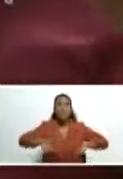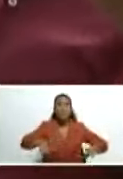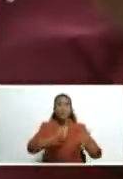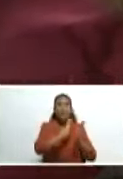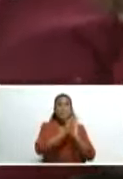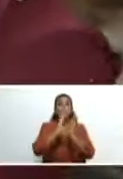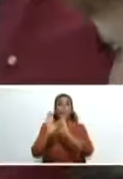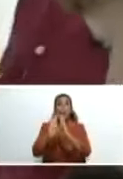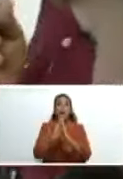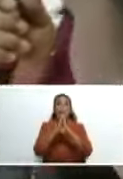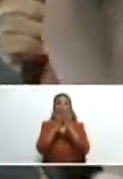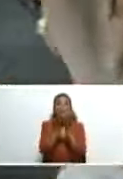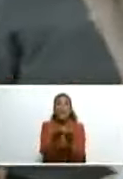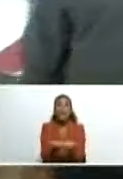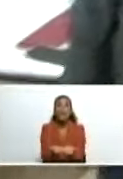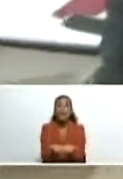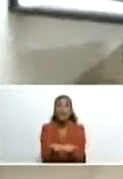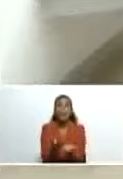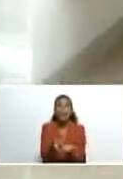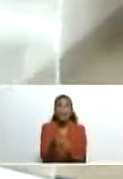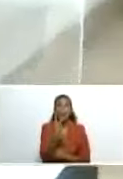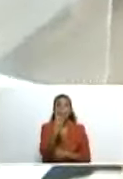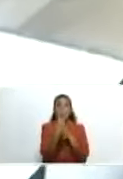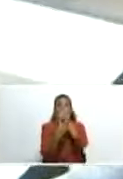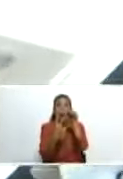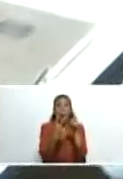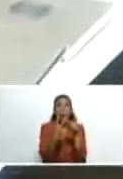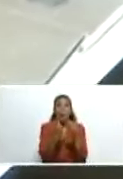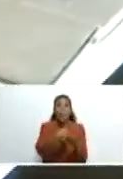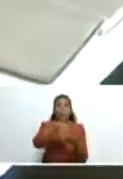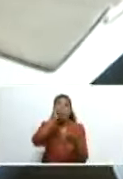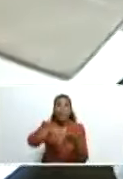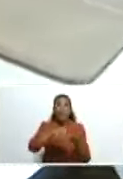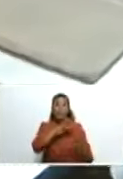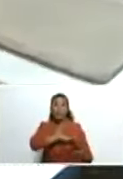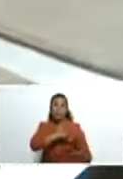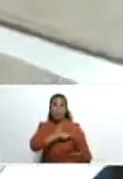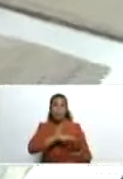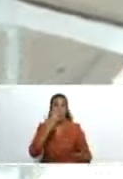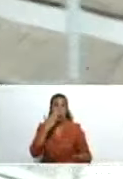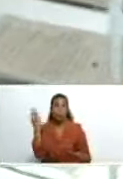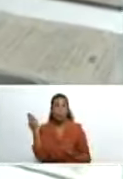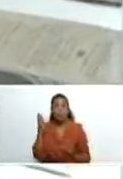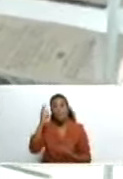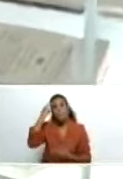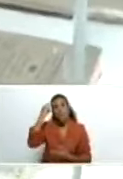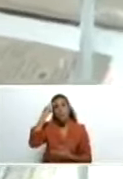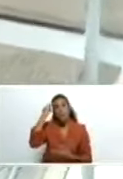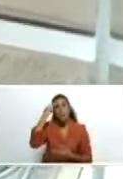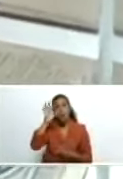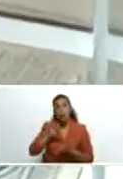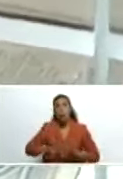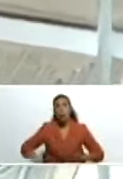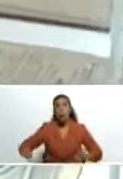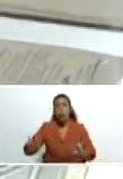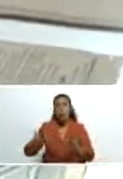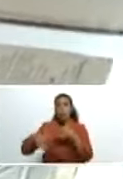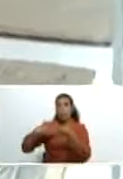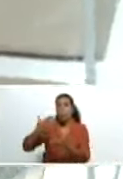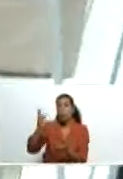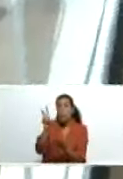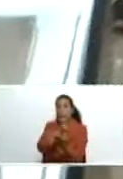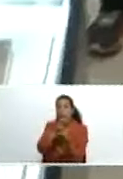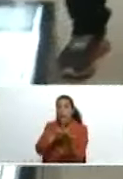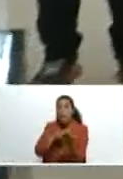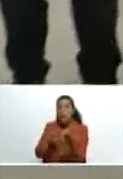que perteneció a nuestro Libertador y estos dos títulos, el contrato social de Rousseau y las memorias de Montecolucci, que fueron parte de las lecturas de